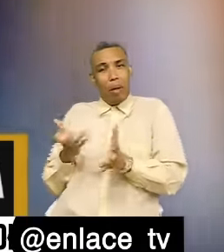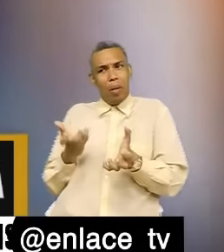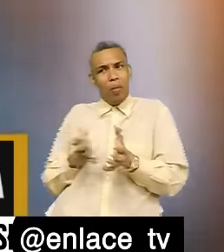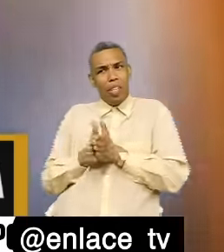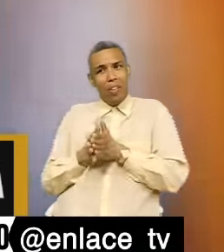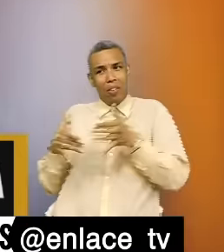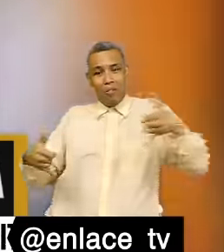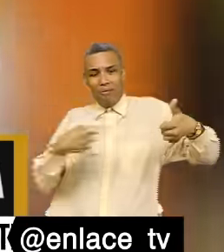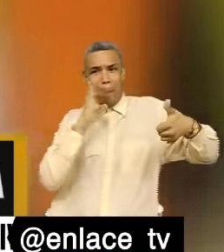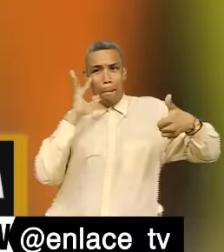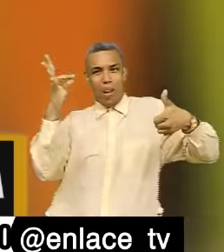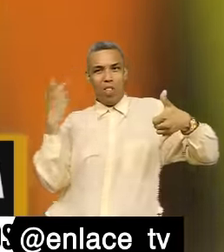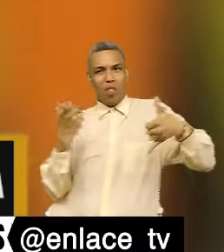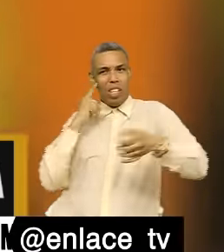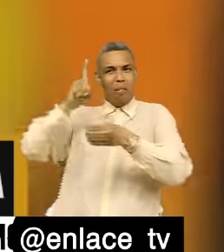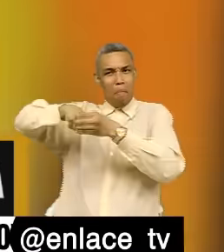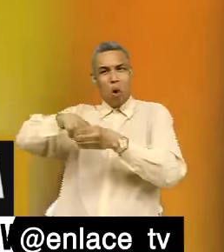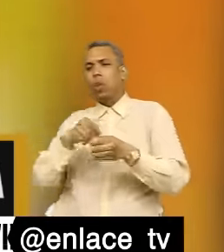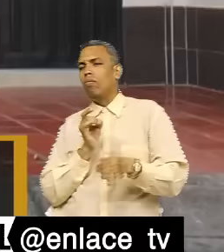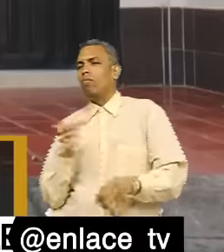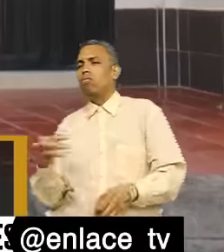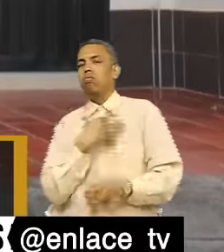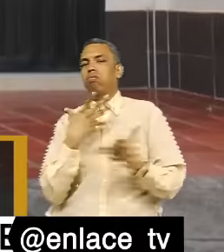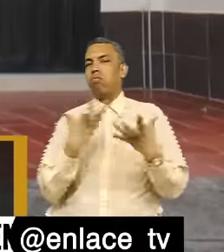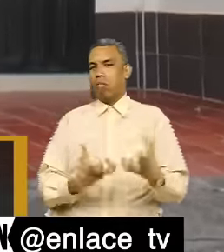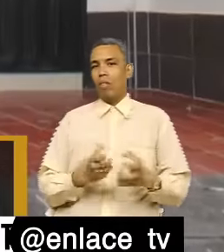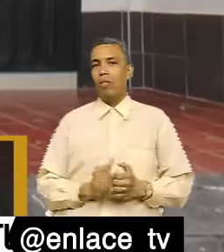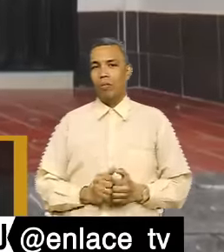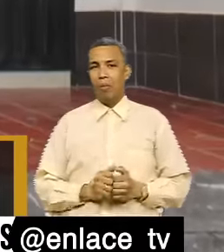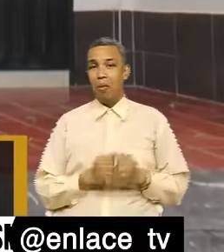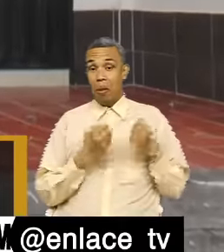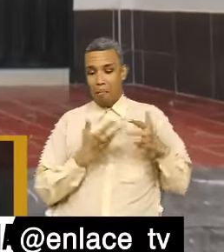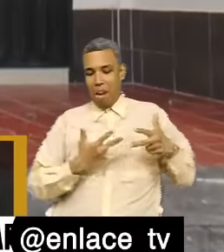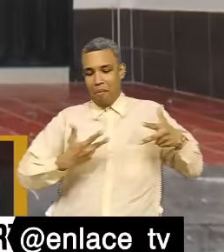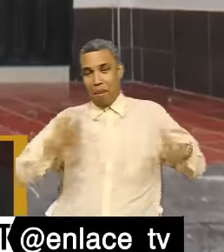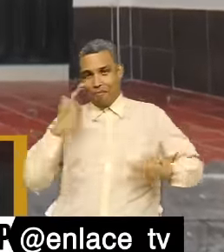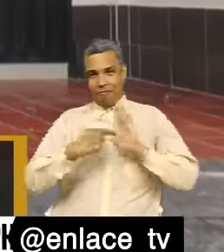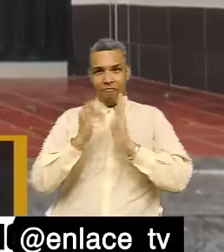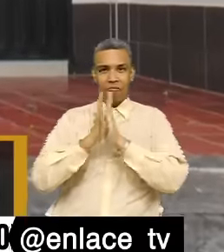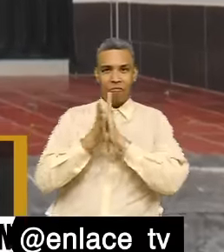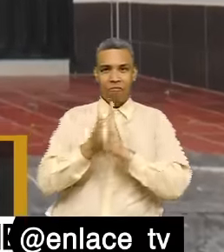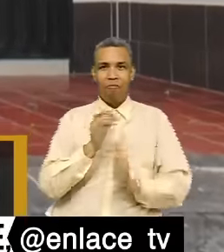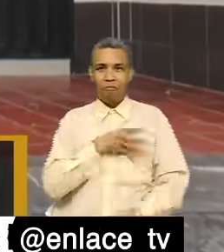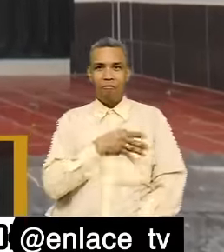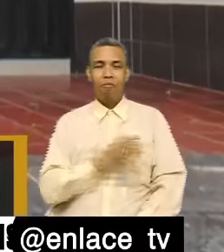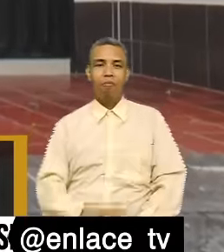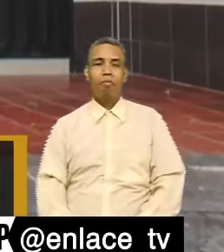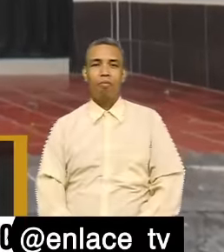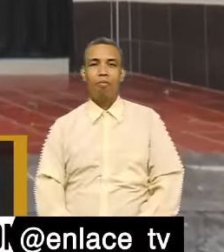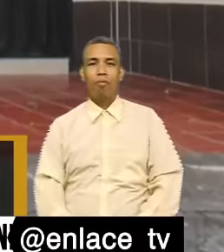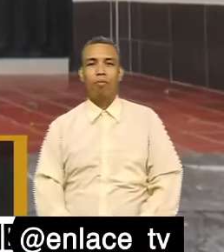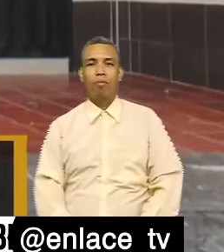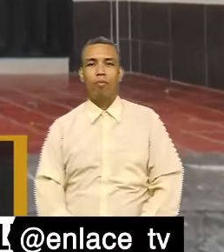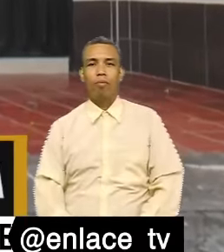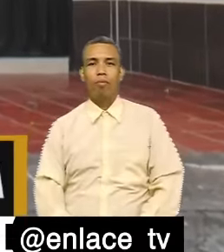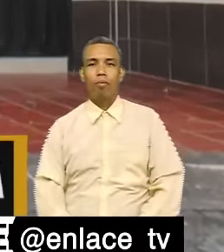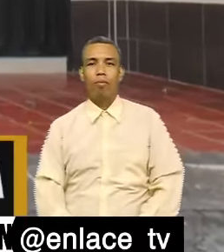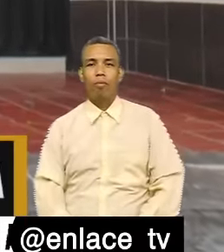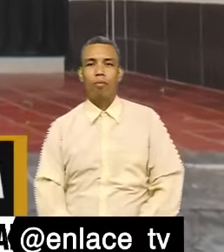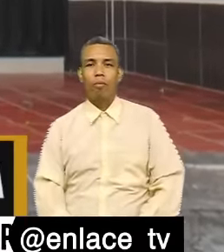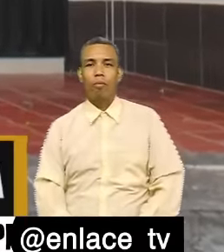concursar en esta especial versión, de allí su verso sentido. Un canto le voy a hacer con mis 1,000 cualidades